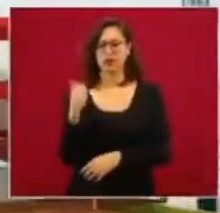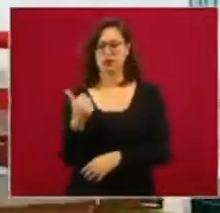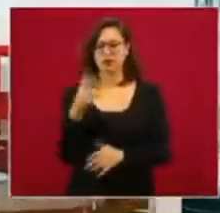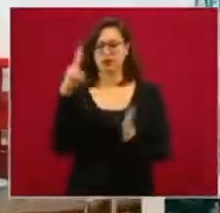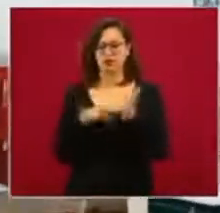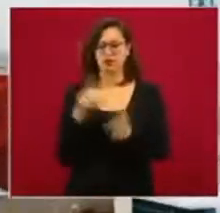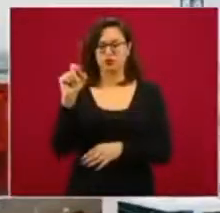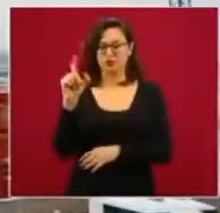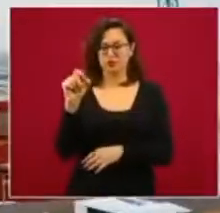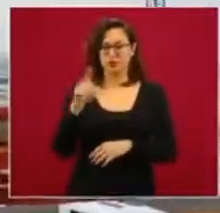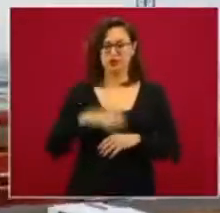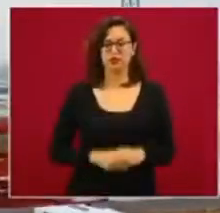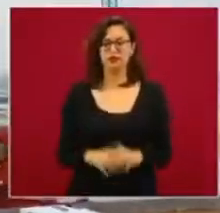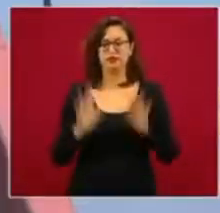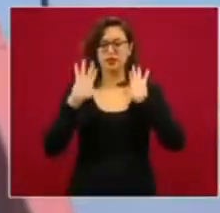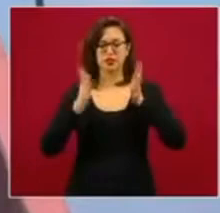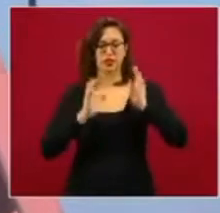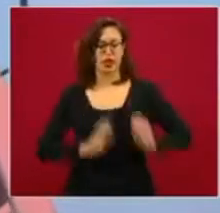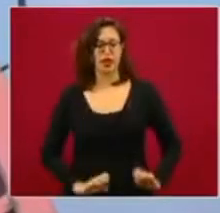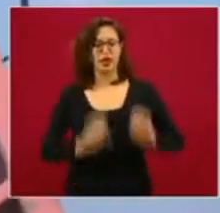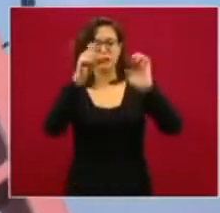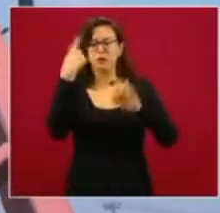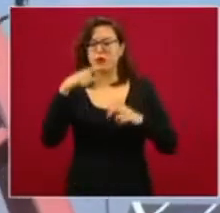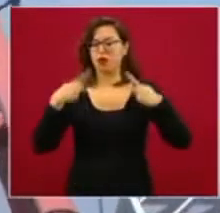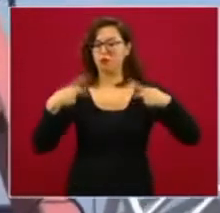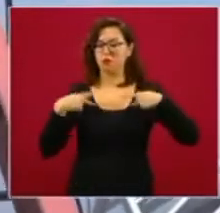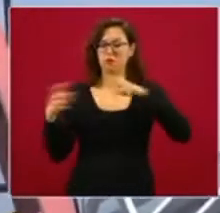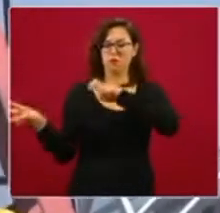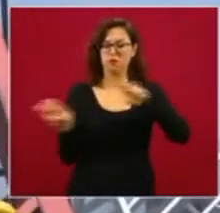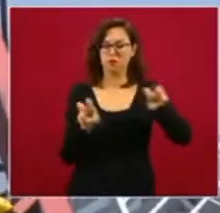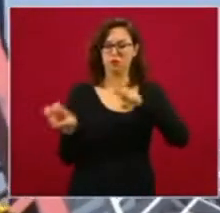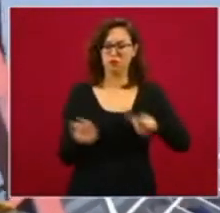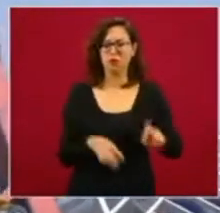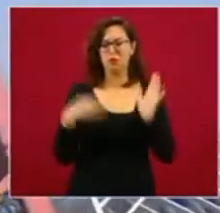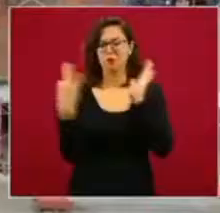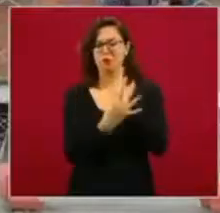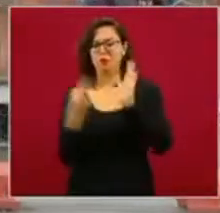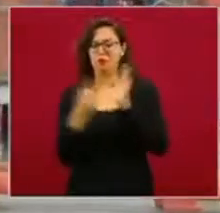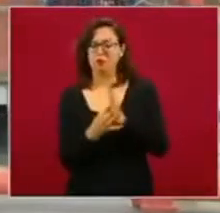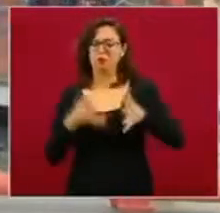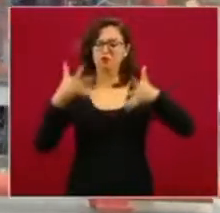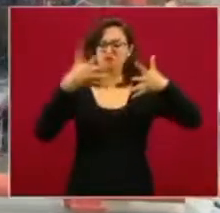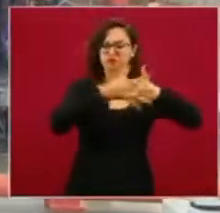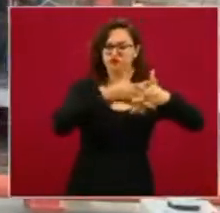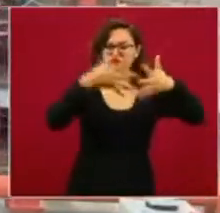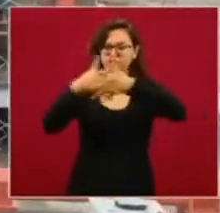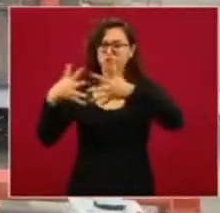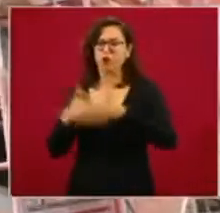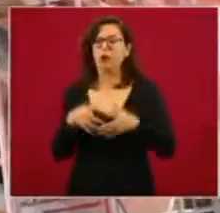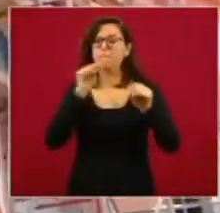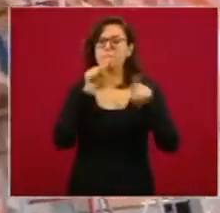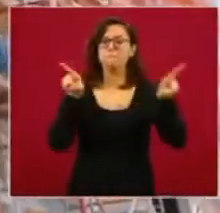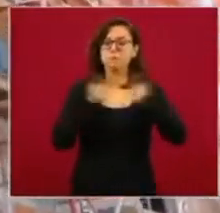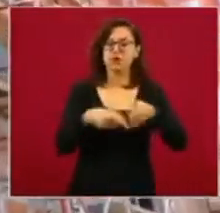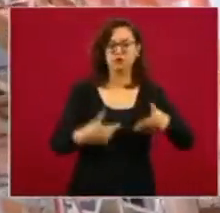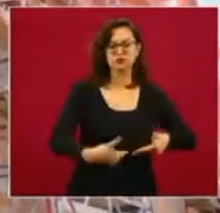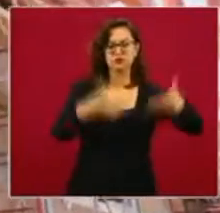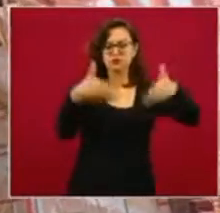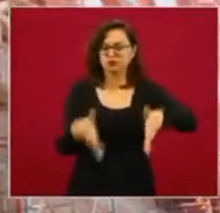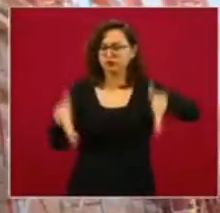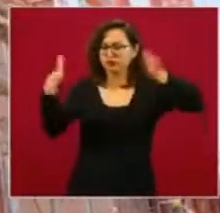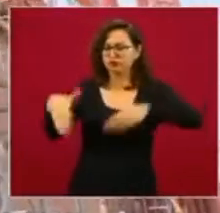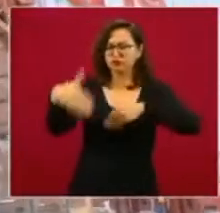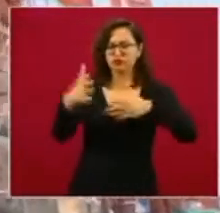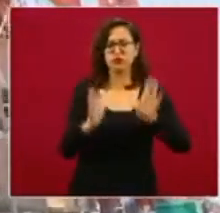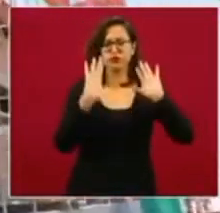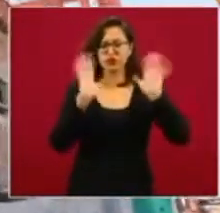pasajeros se inició con acabados en instalaciones, avanzando en el montaje de la estructura metálica, colocación de muros divisorios y perimetrales, así